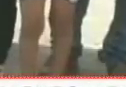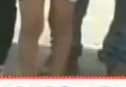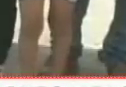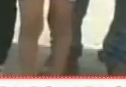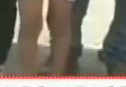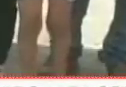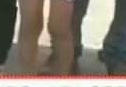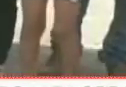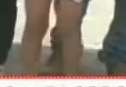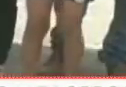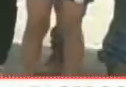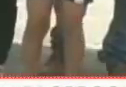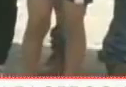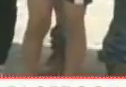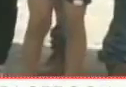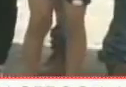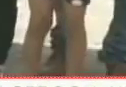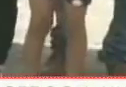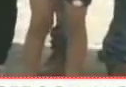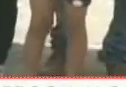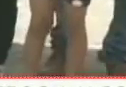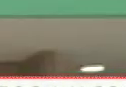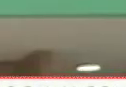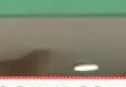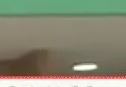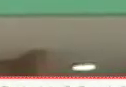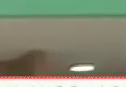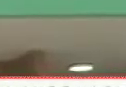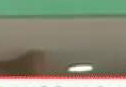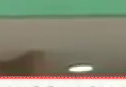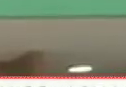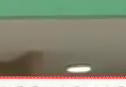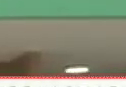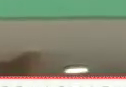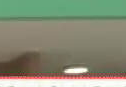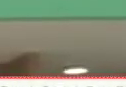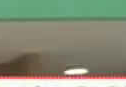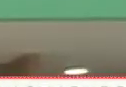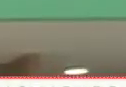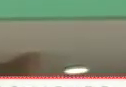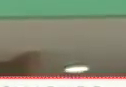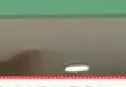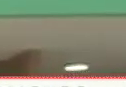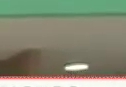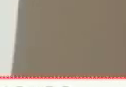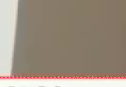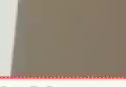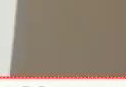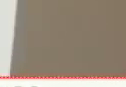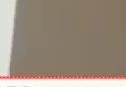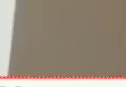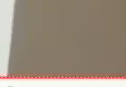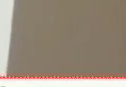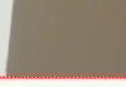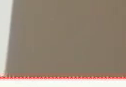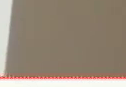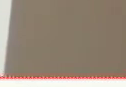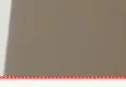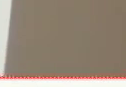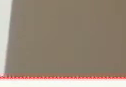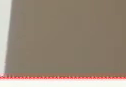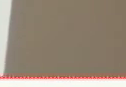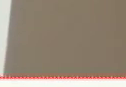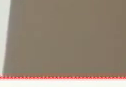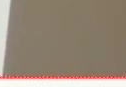estamos acá con el pueblo en esta inspección de esta hermosa obra del liceo hugo chávez